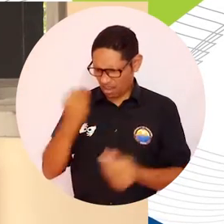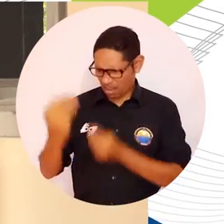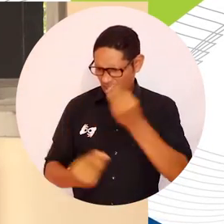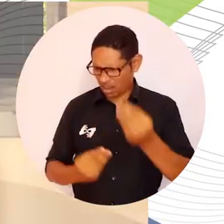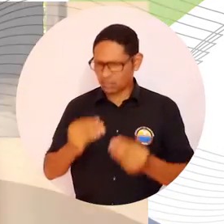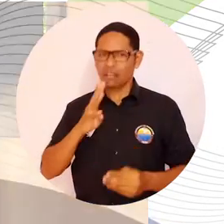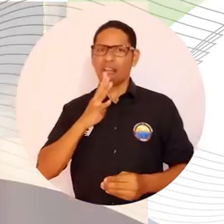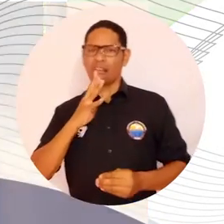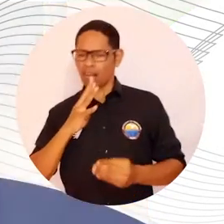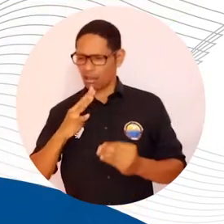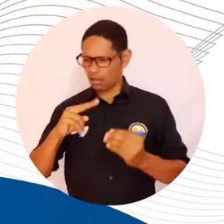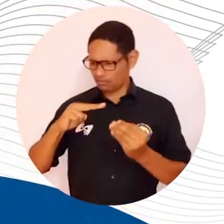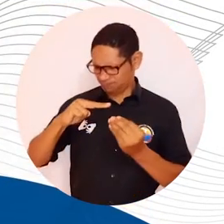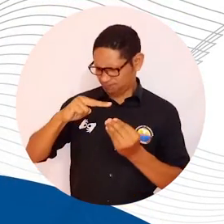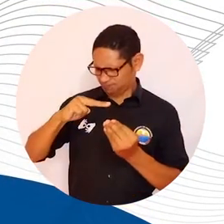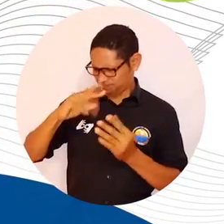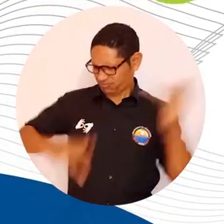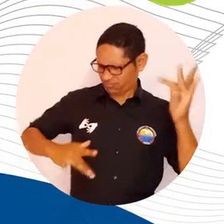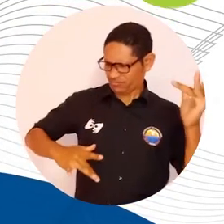cosas que hace.